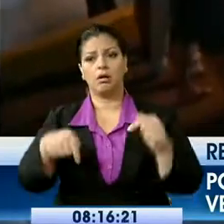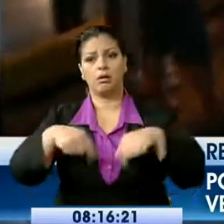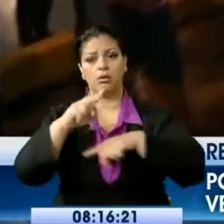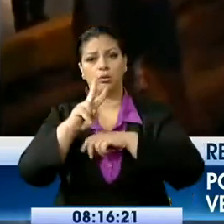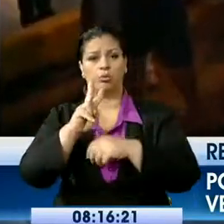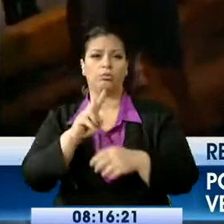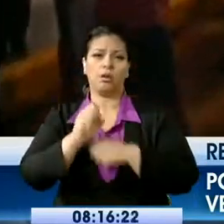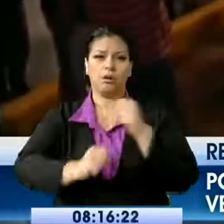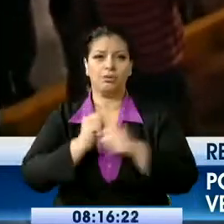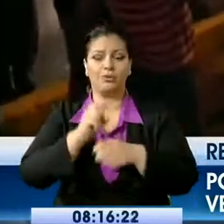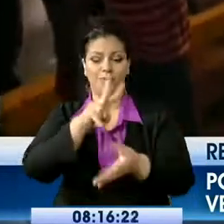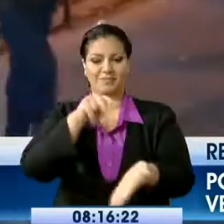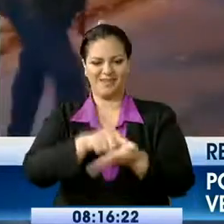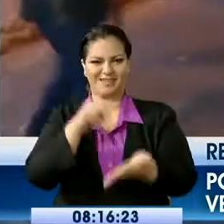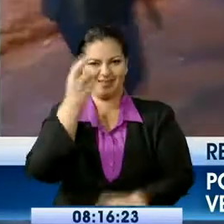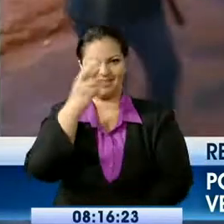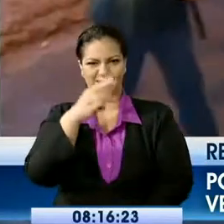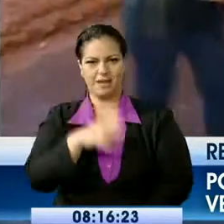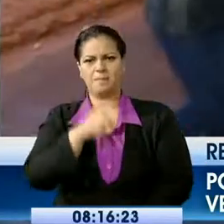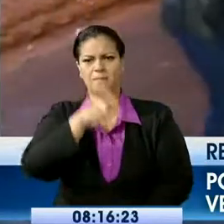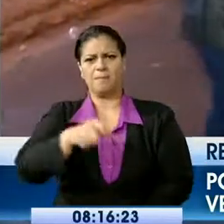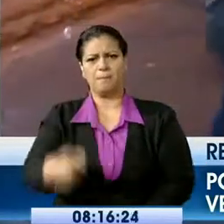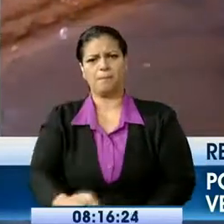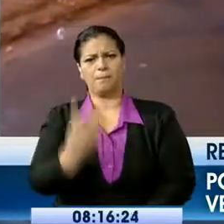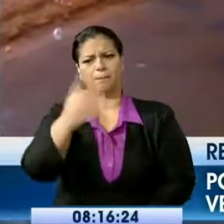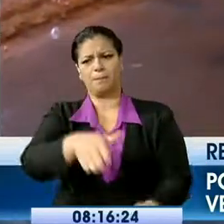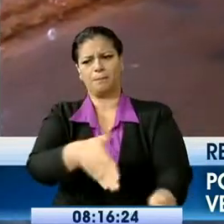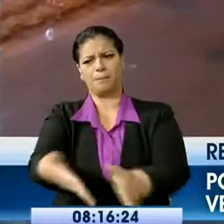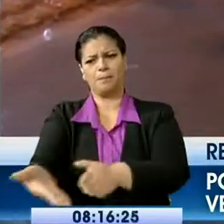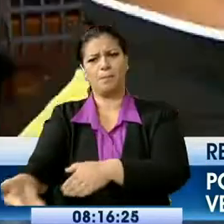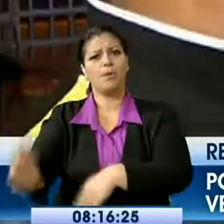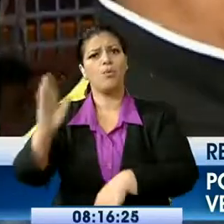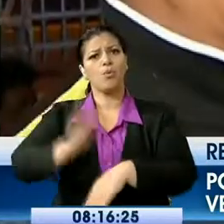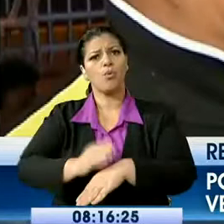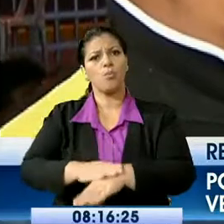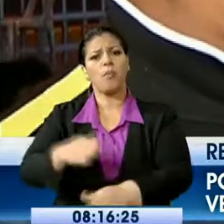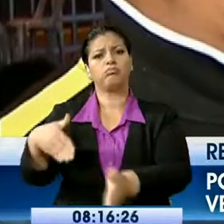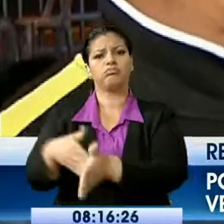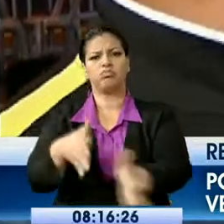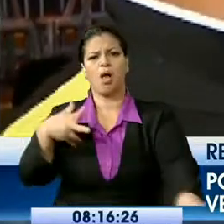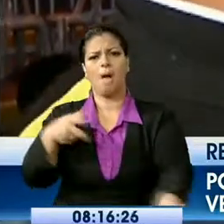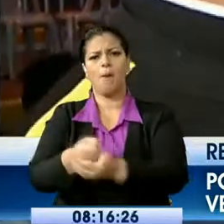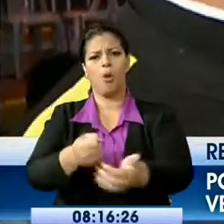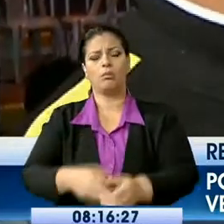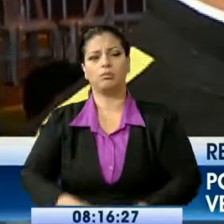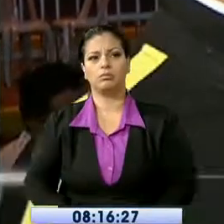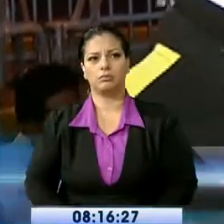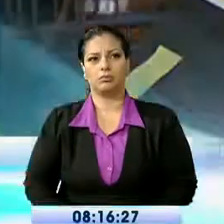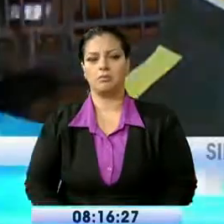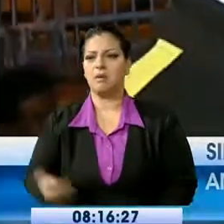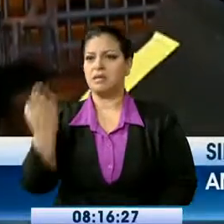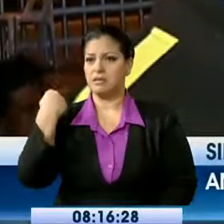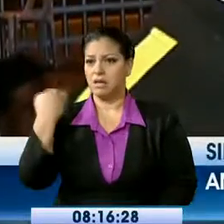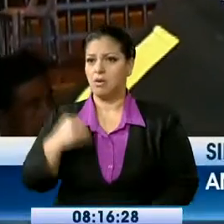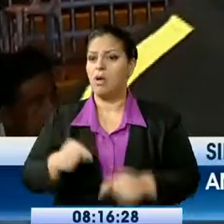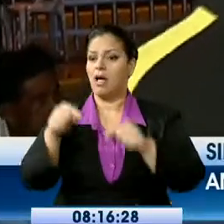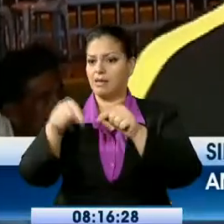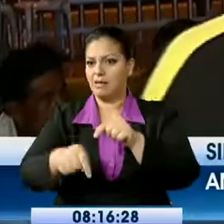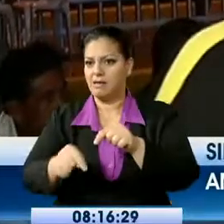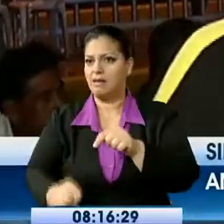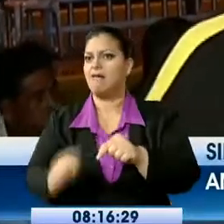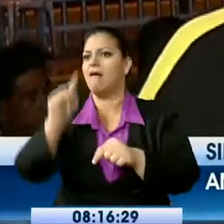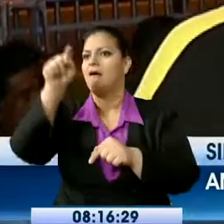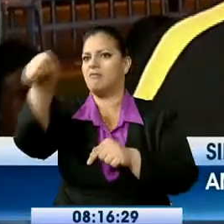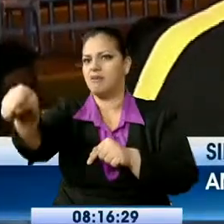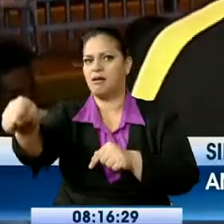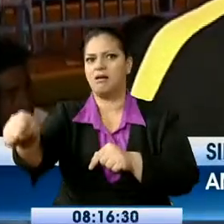en accidentes de tránsito registrados en el mismo perímetro. Adelante hubieron 2, más adelante hubo 1. Ya van